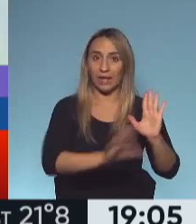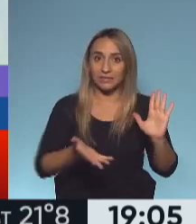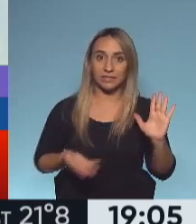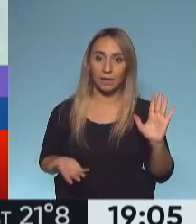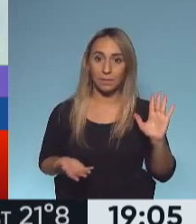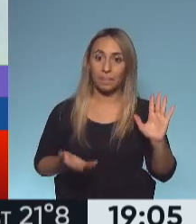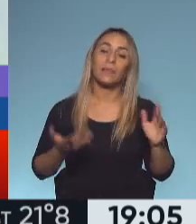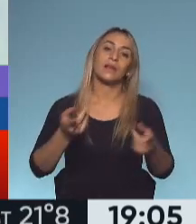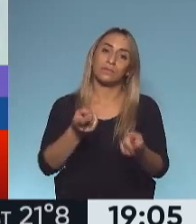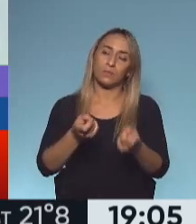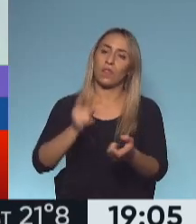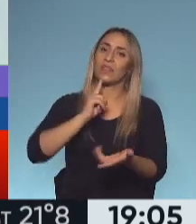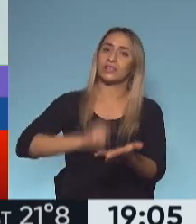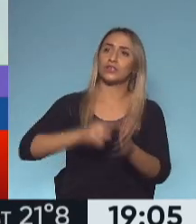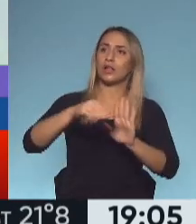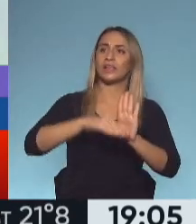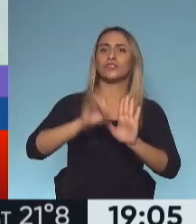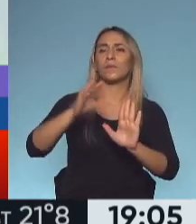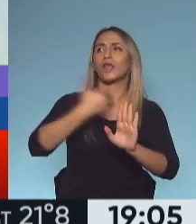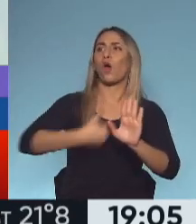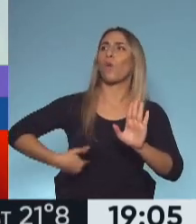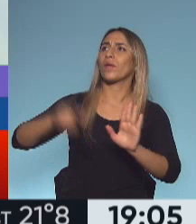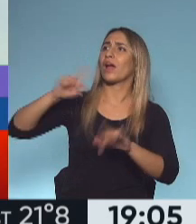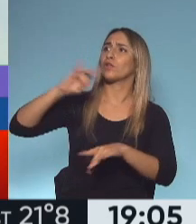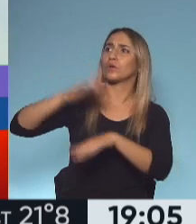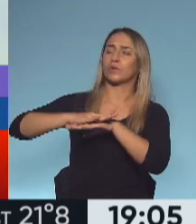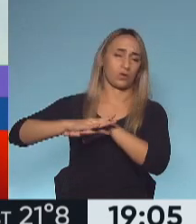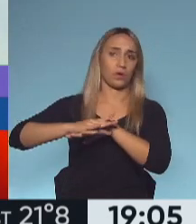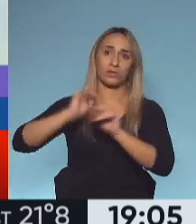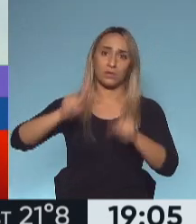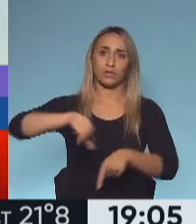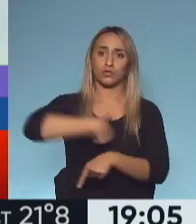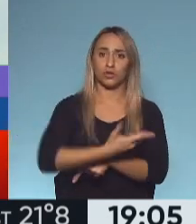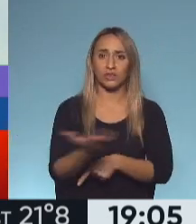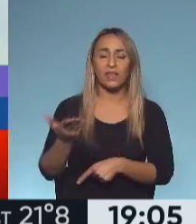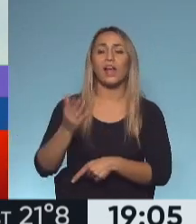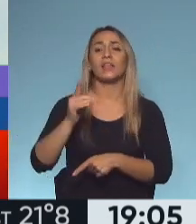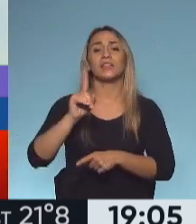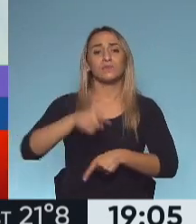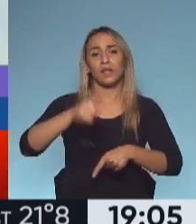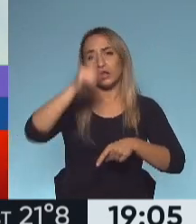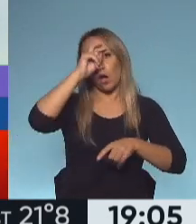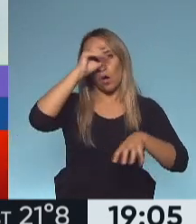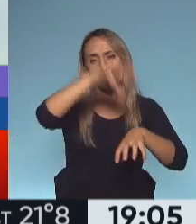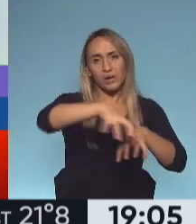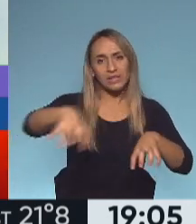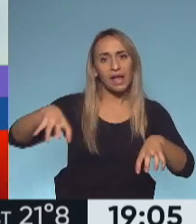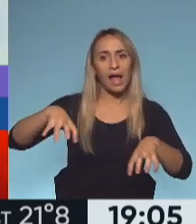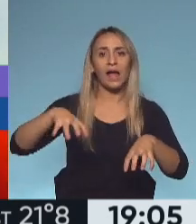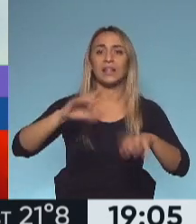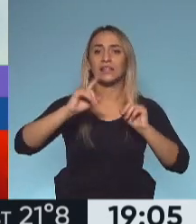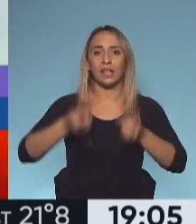solo gubernamentales. Hay acciones de la sociedad, de los efectores de salud como sanatorios, hospitales y también